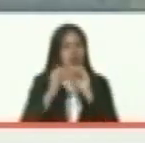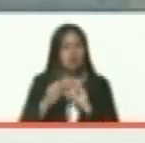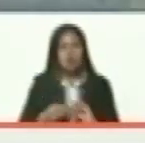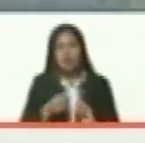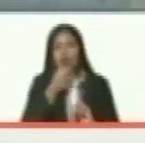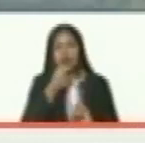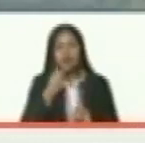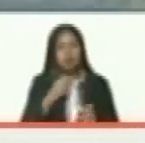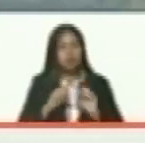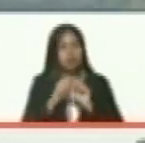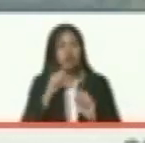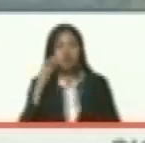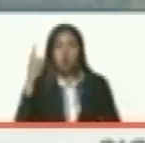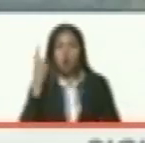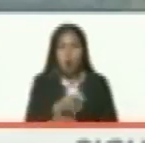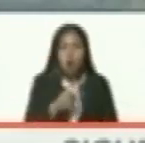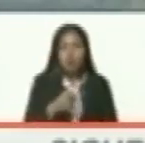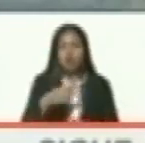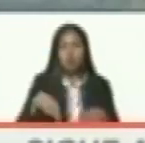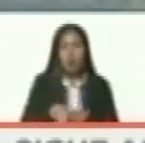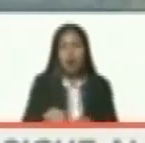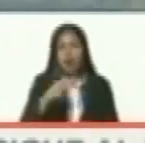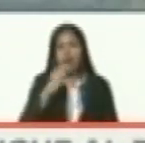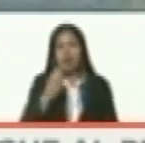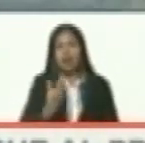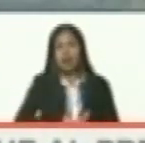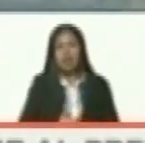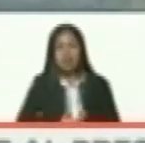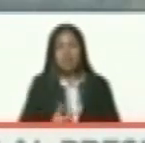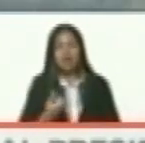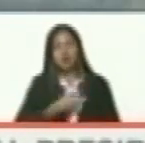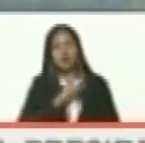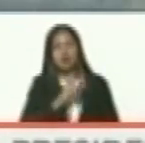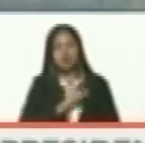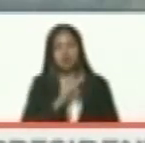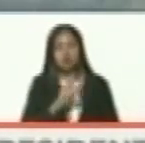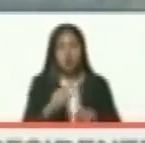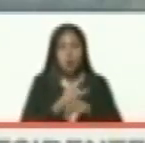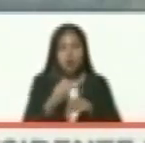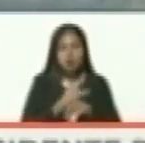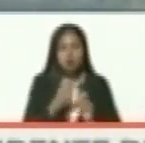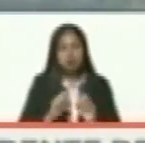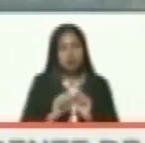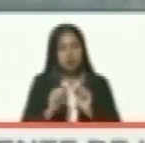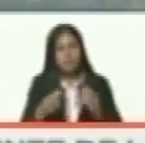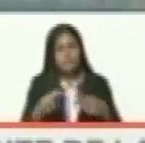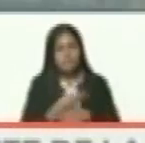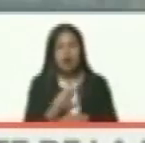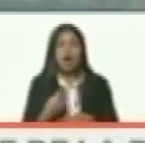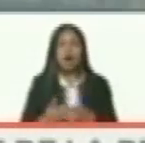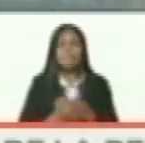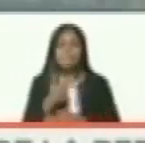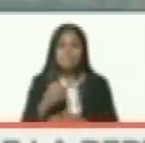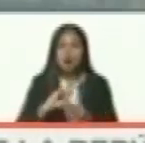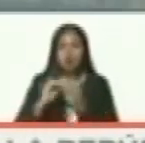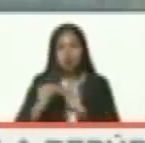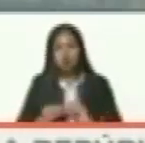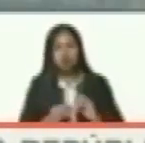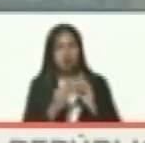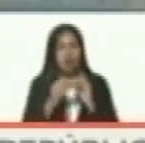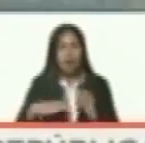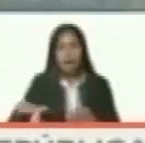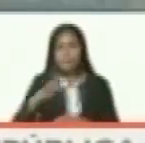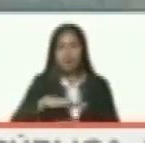orden, las alcaldías y las gobernaciones, embellecer sus centralidades, sus centros urbanos, la